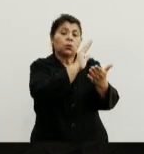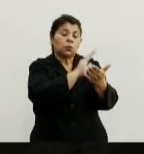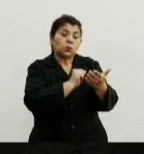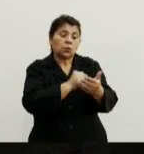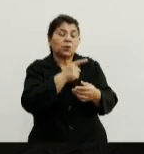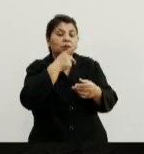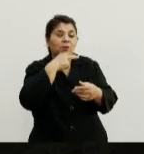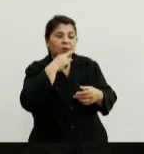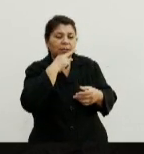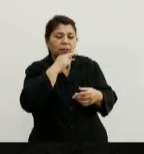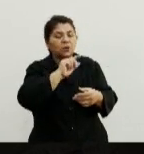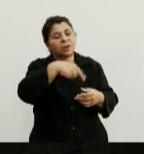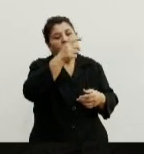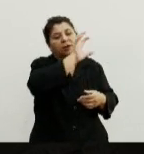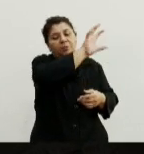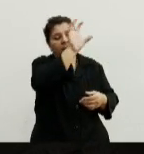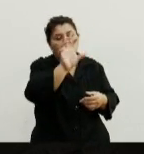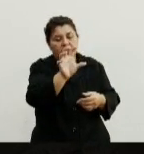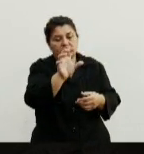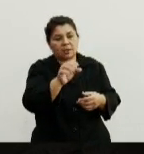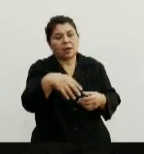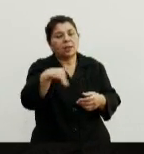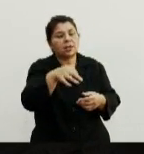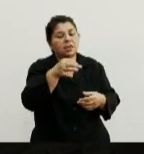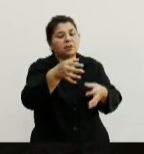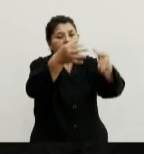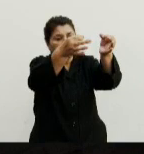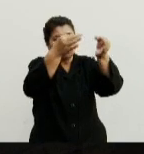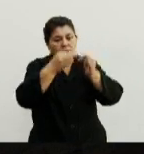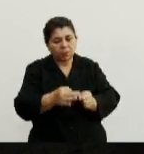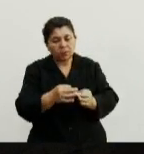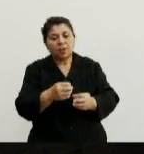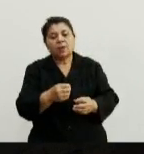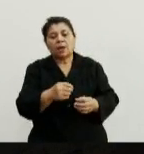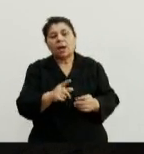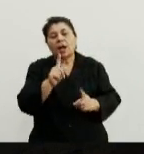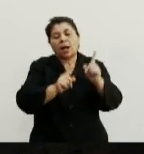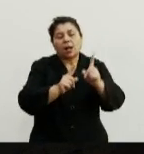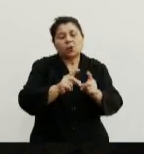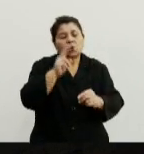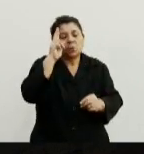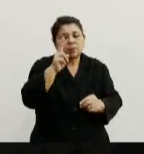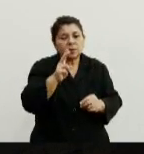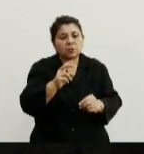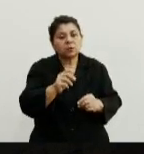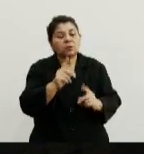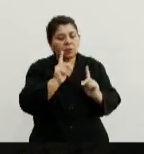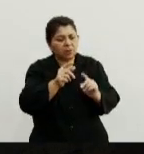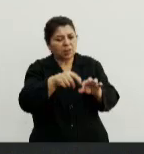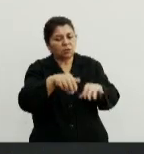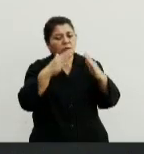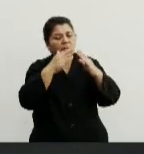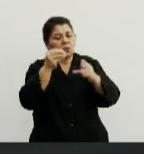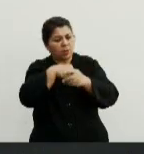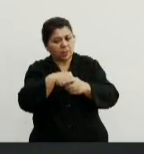sanjuaninos que se encuentran en otras provincias y que en volver necesitan algún permiso y cuando regresan estar en cuarentena a